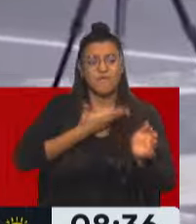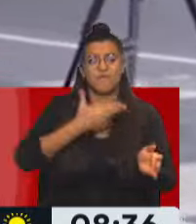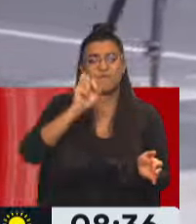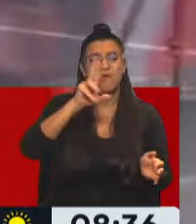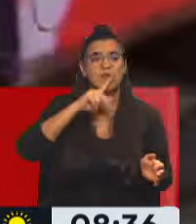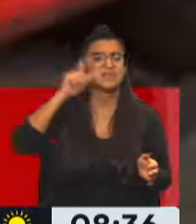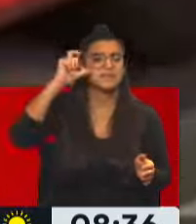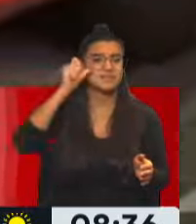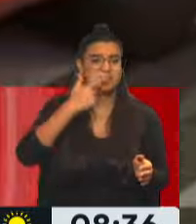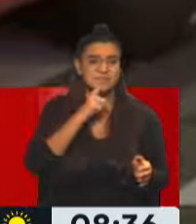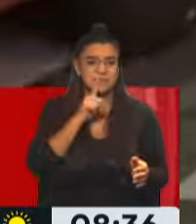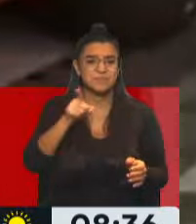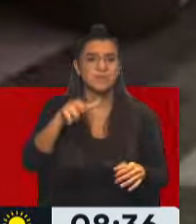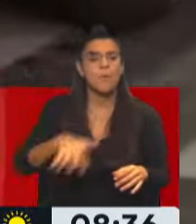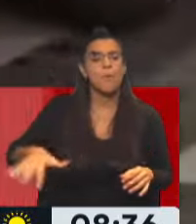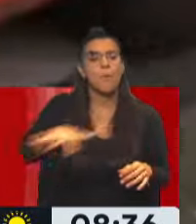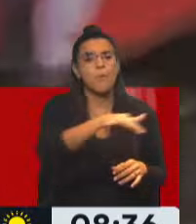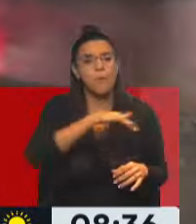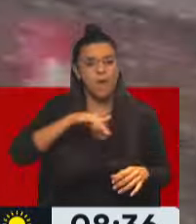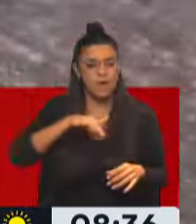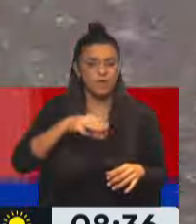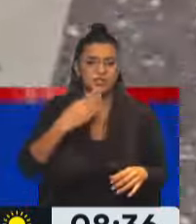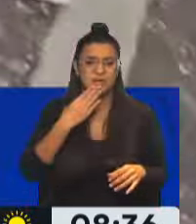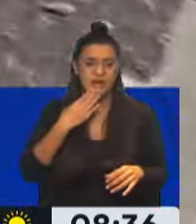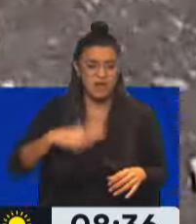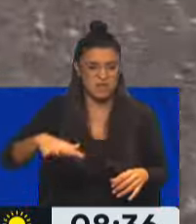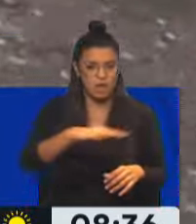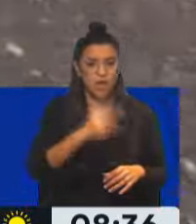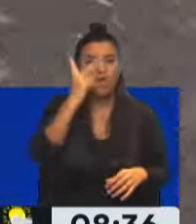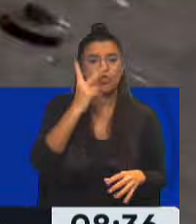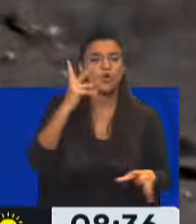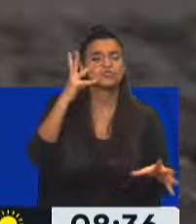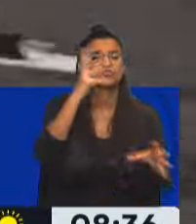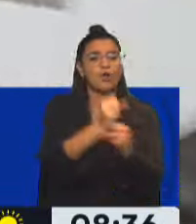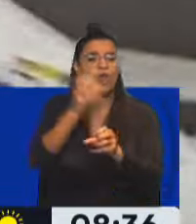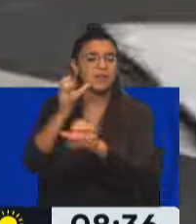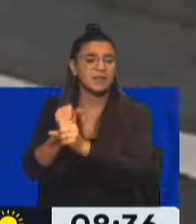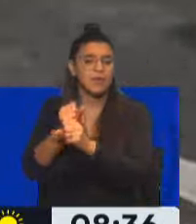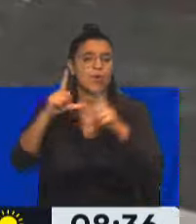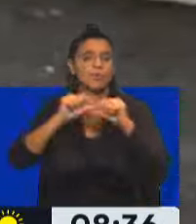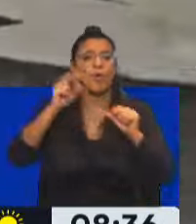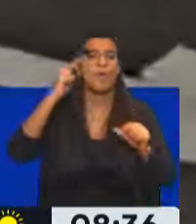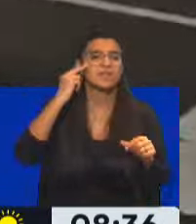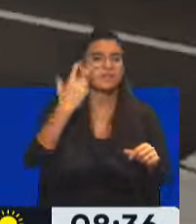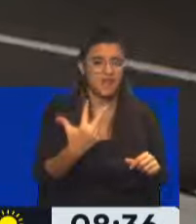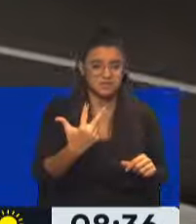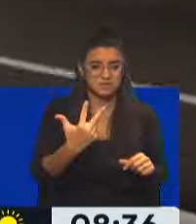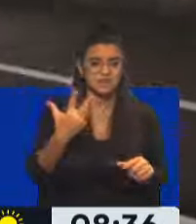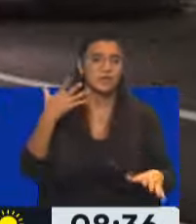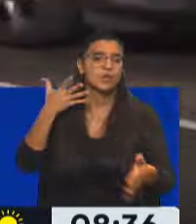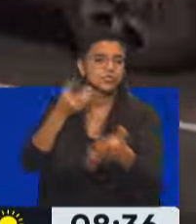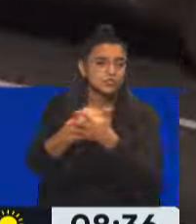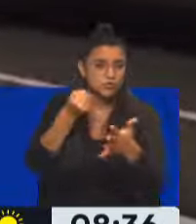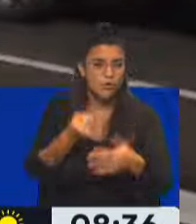calle Céspedes en el barrio de Chacarita. Dos colectivos de la línea 93 chocaron.